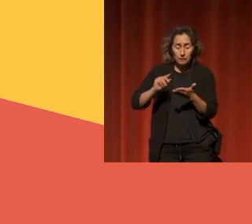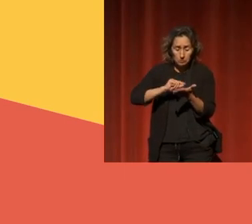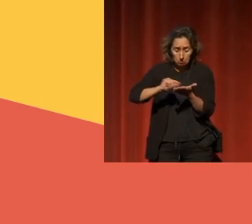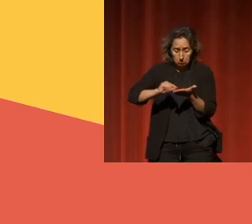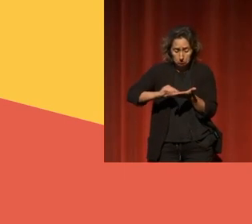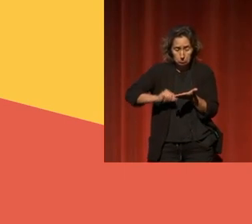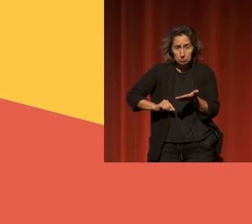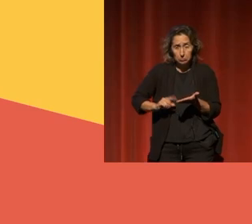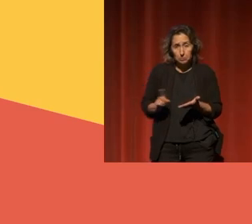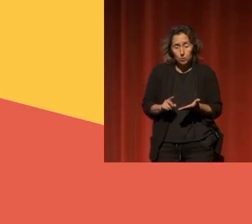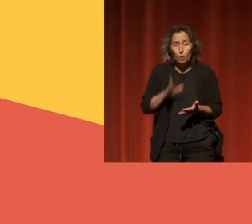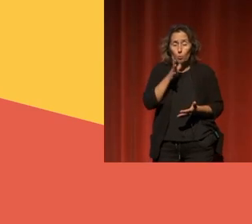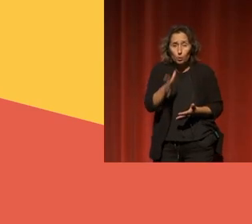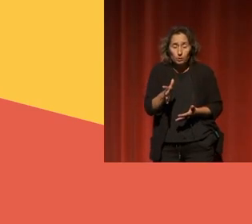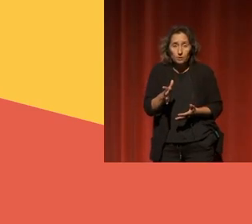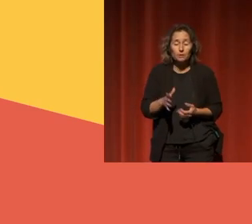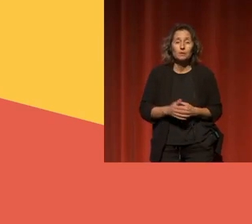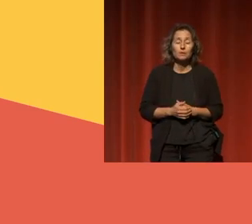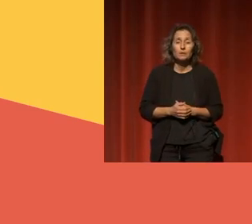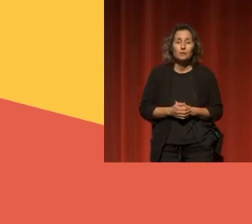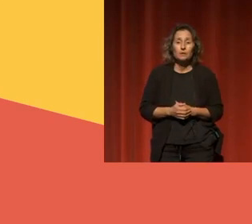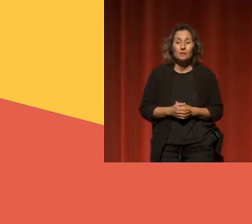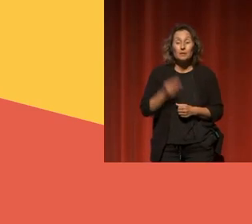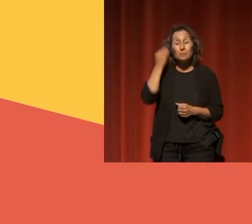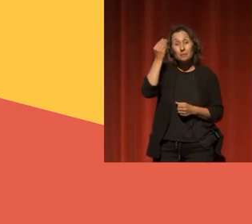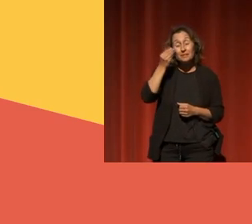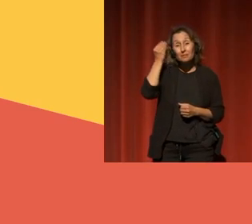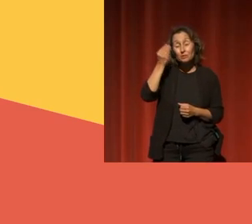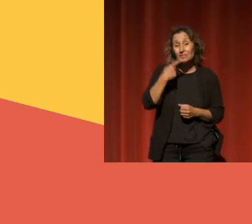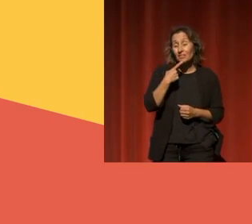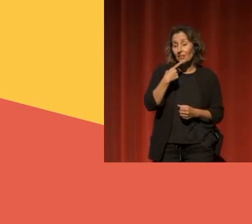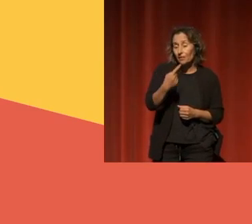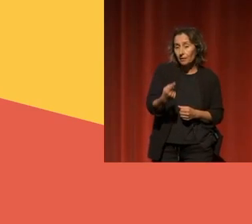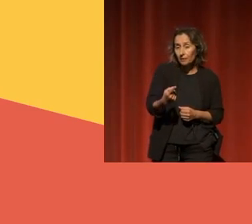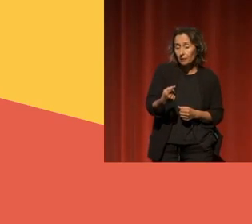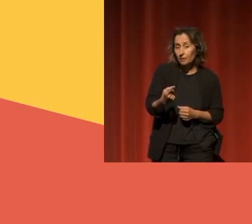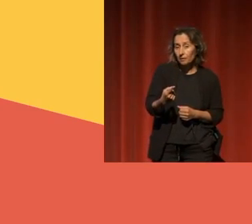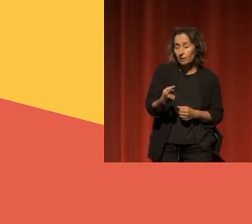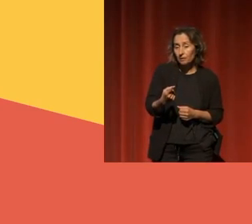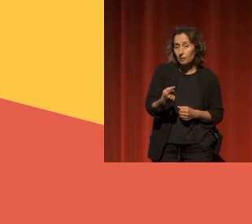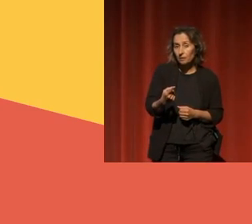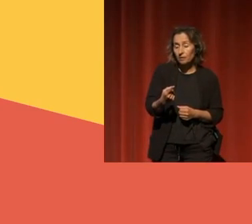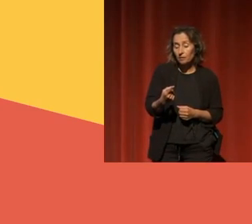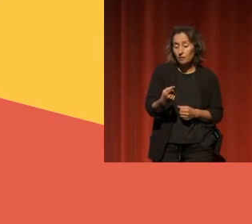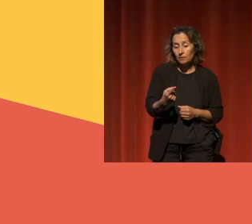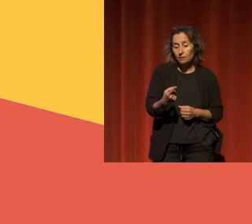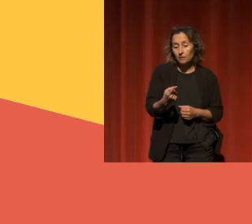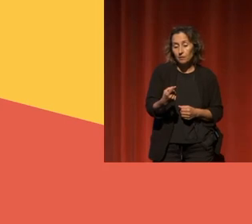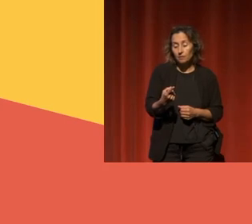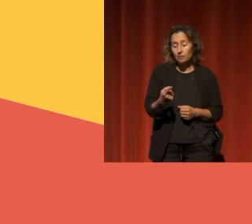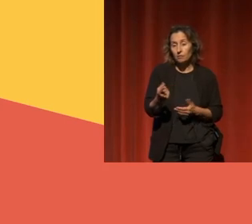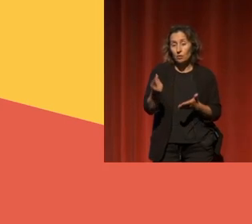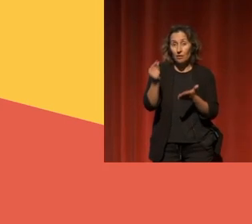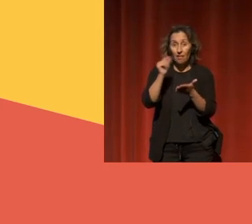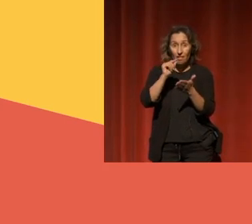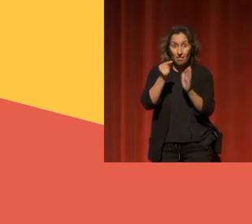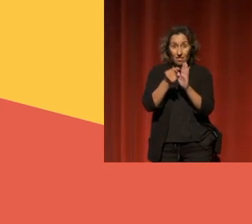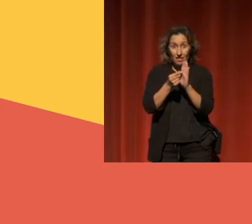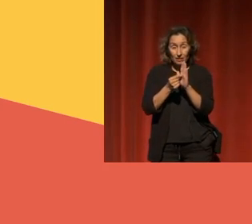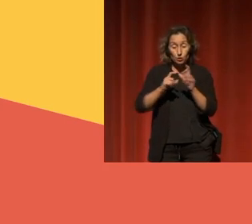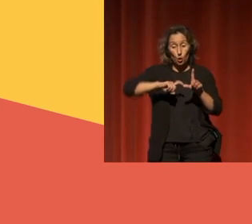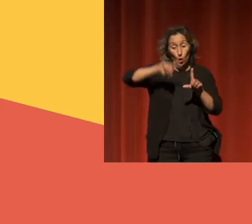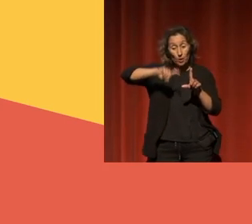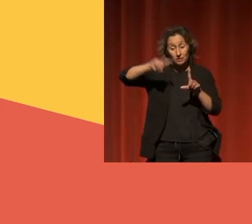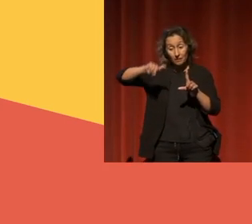señalamos esto Pues porque creemos que es necesario que valoremos la importancia de completar correctamente las